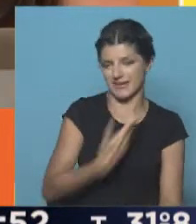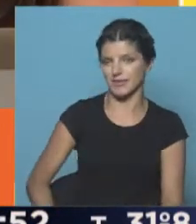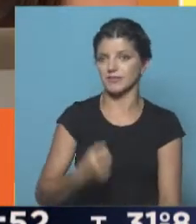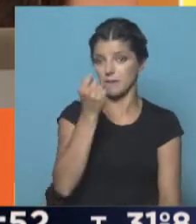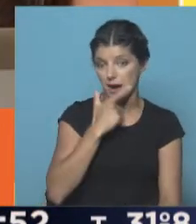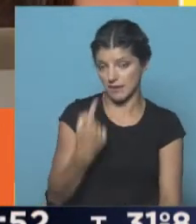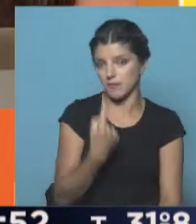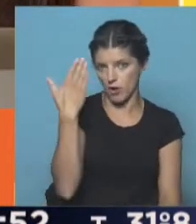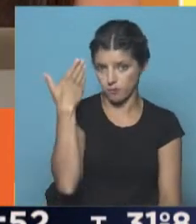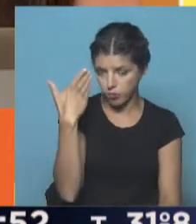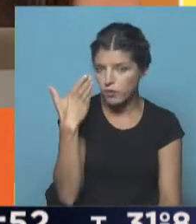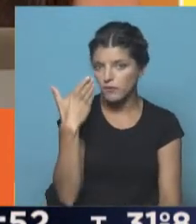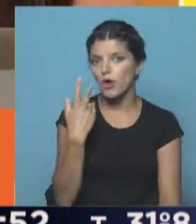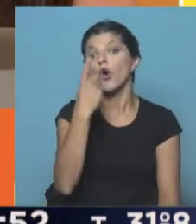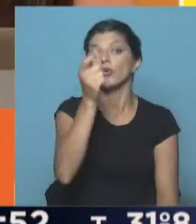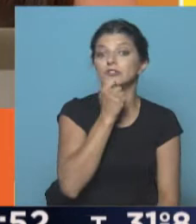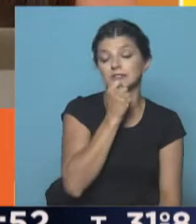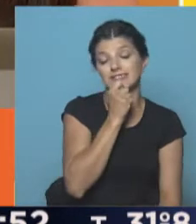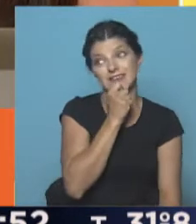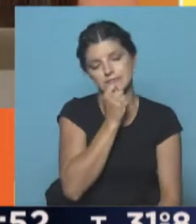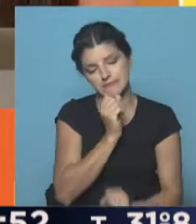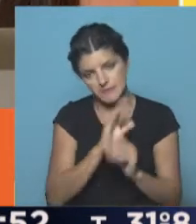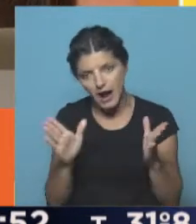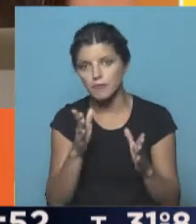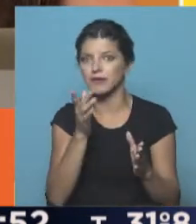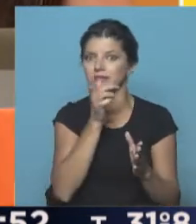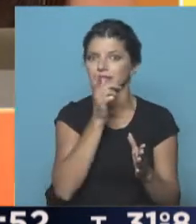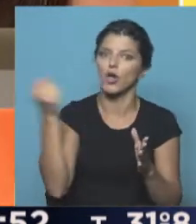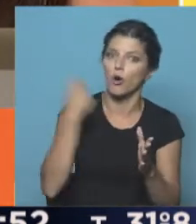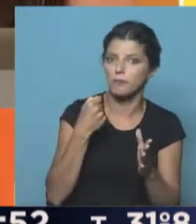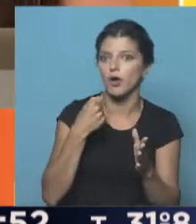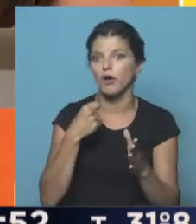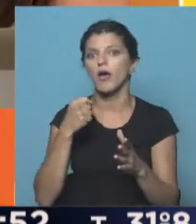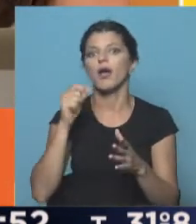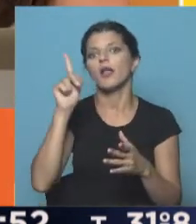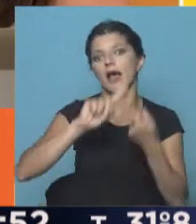recién, un chiste de un poco de mal gusto en relación a que si la había golpeado Susana